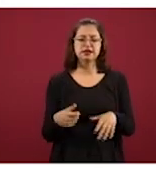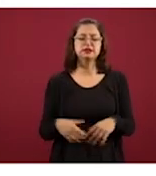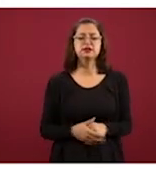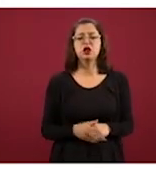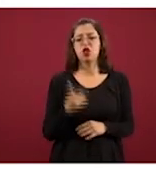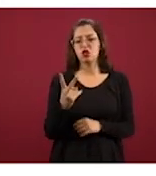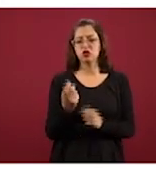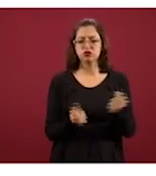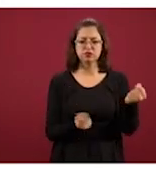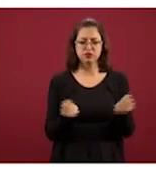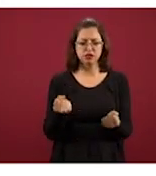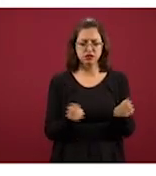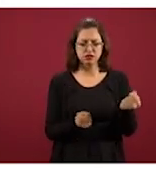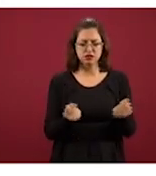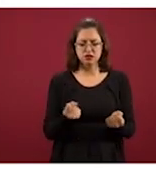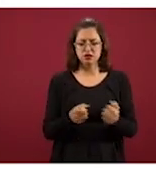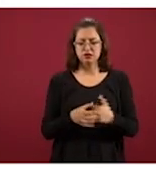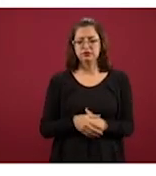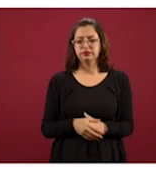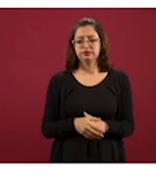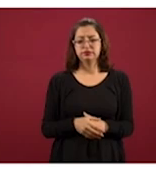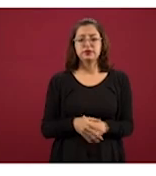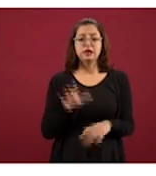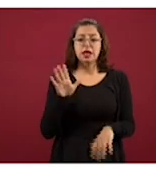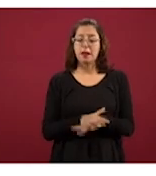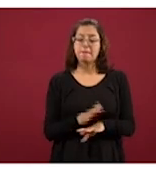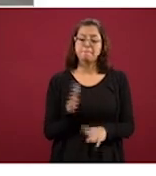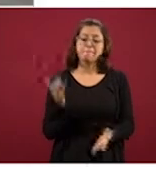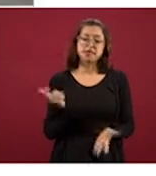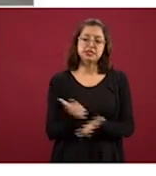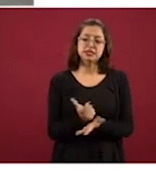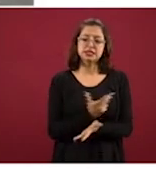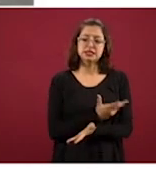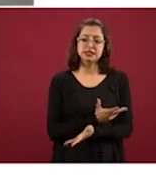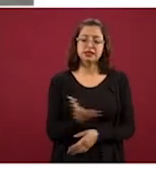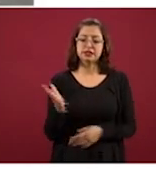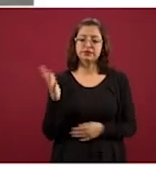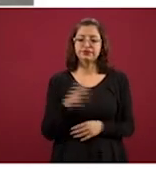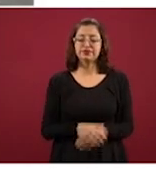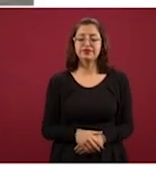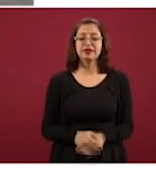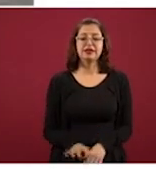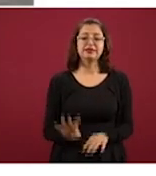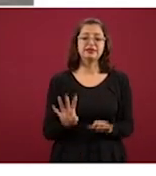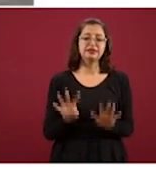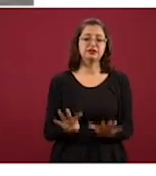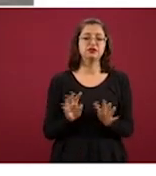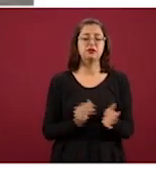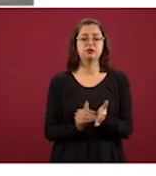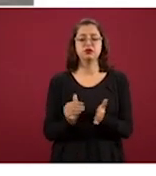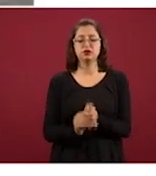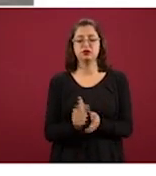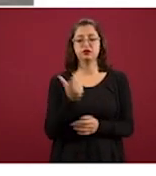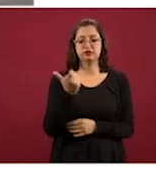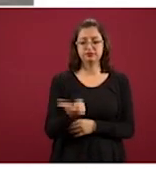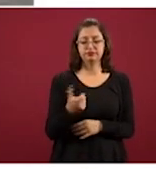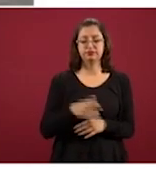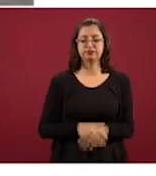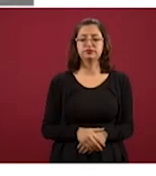fueran tan gentiles. Este es el más caro que tenemos, alrededor de 19 millones de pesos. Este